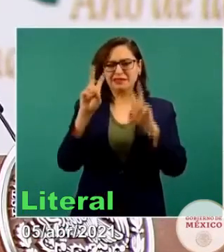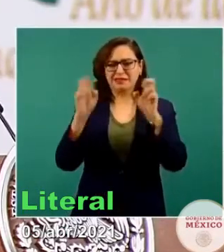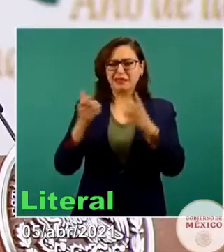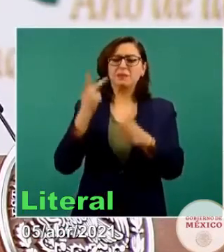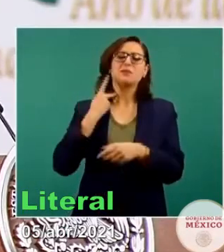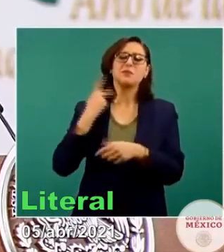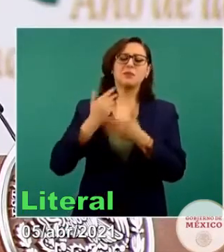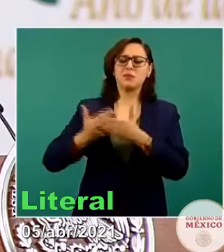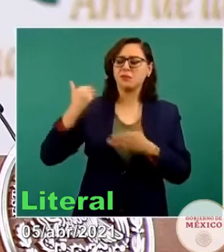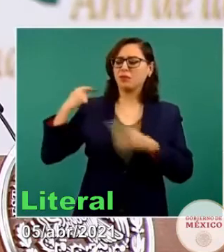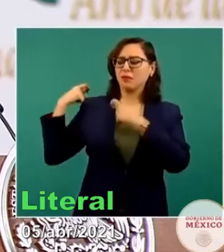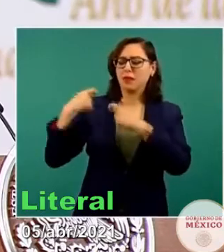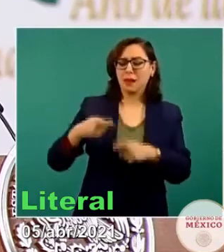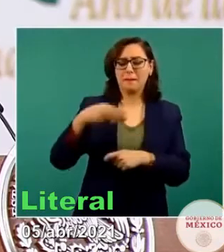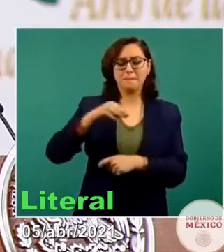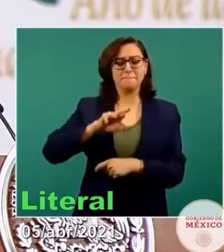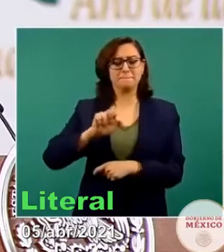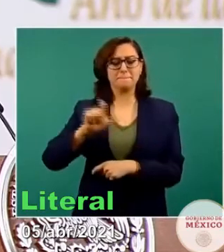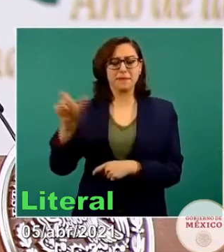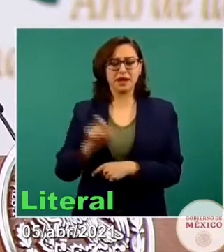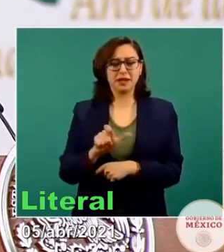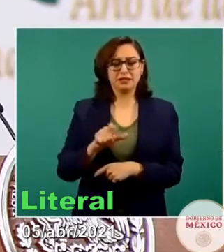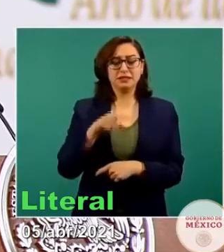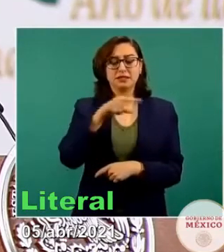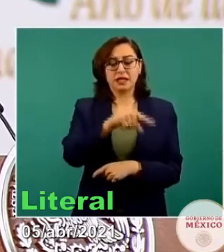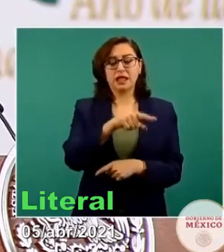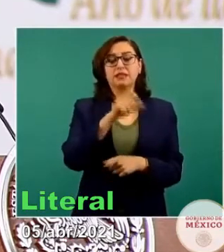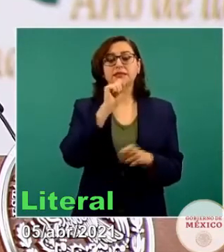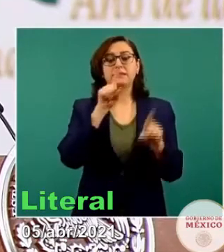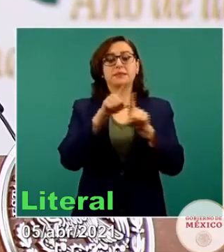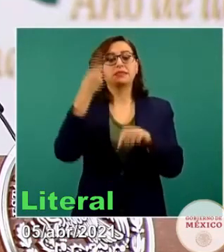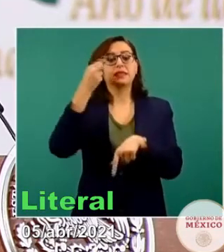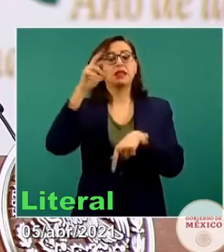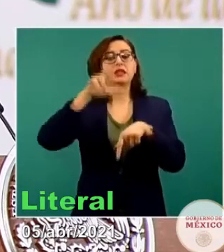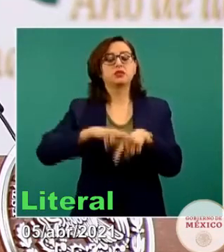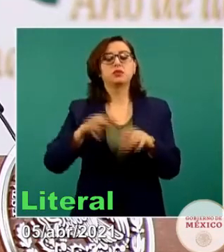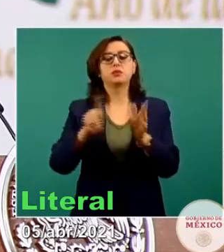fue director del periódico El Machete,